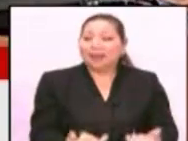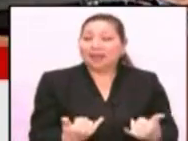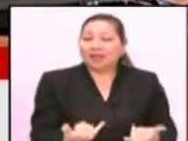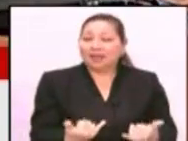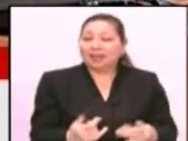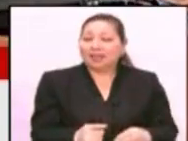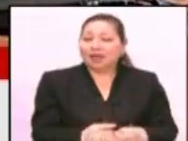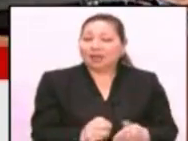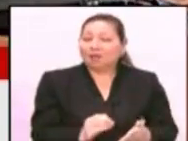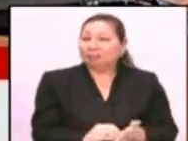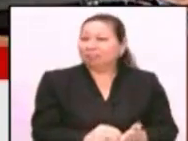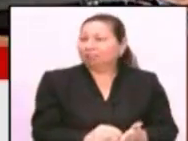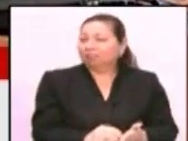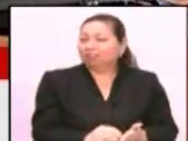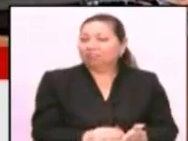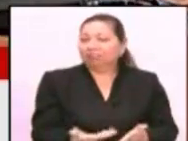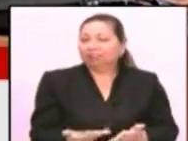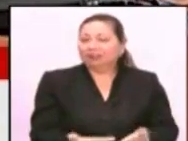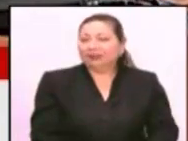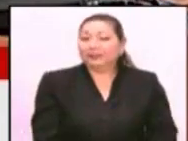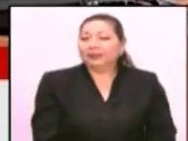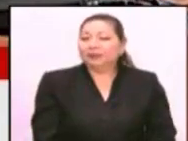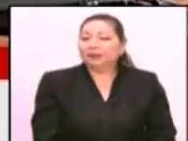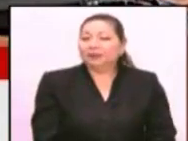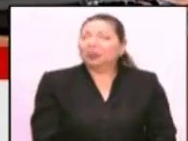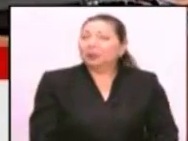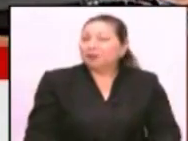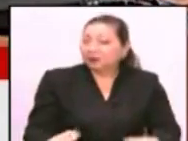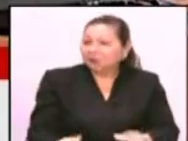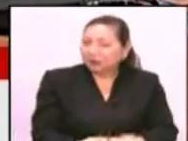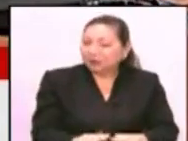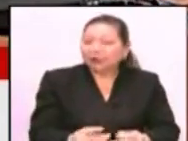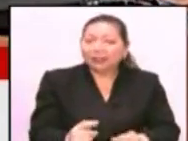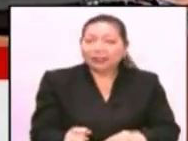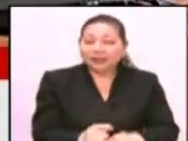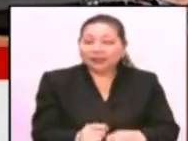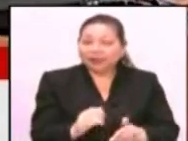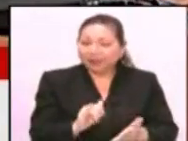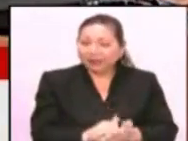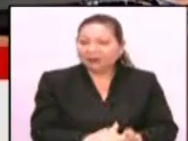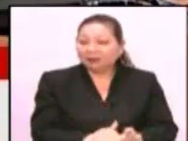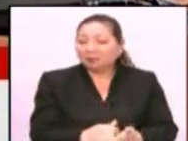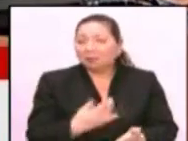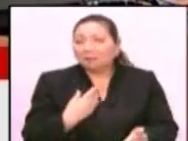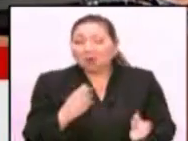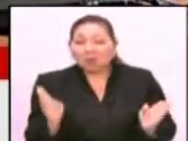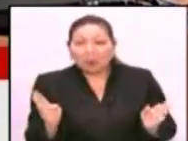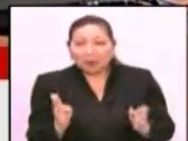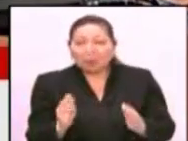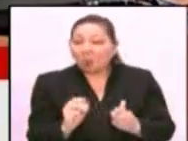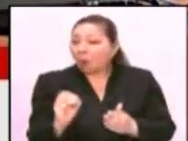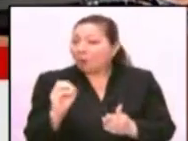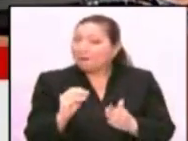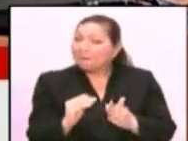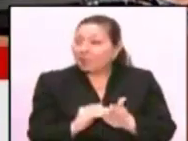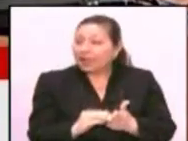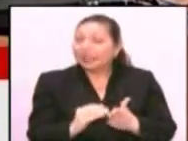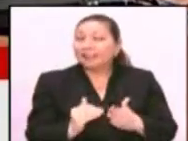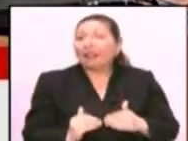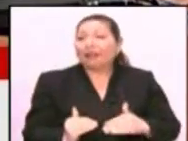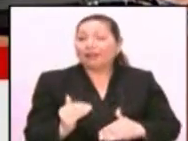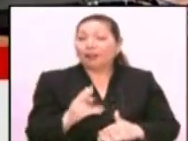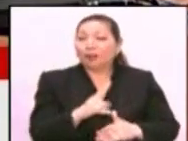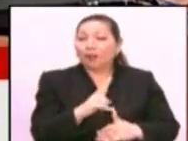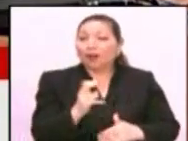están talleres, no me refiero a manualidades, sino a talleres netamente, pueden ser muy pequeños o muy grandes, pero